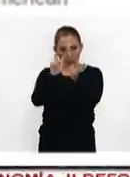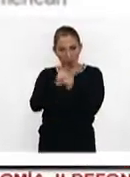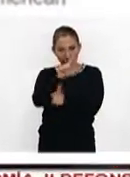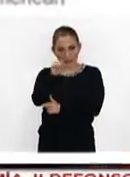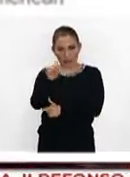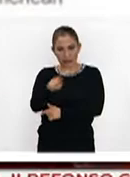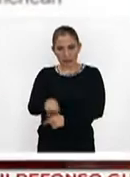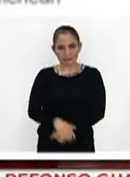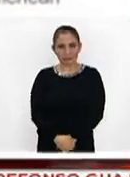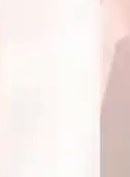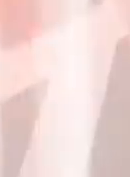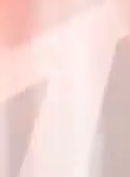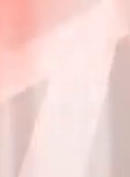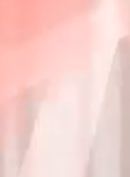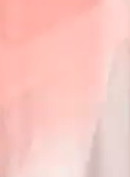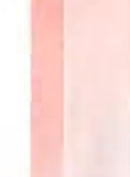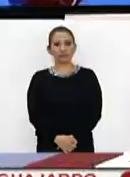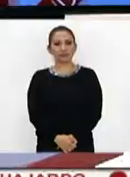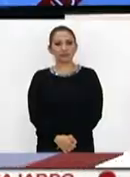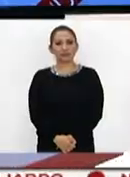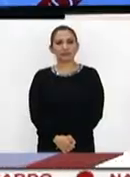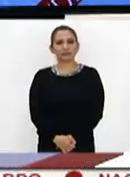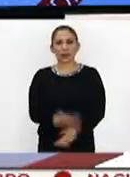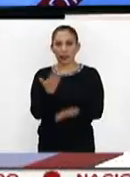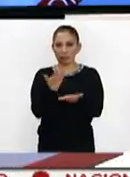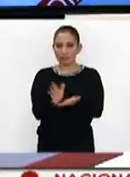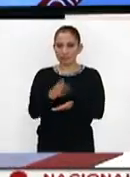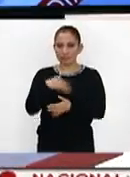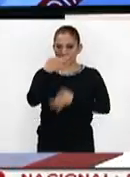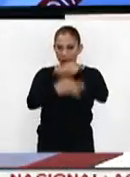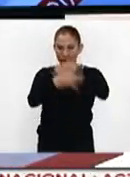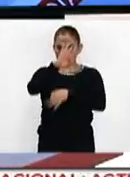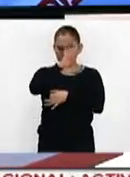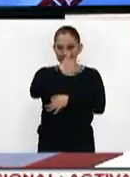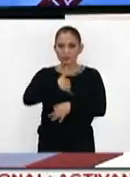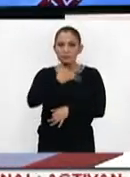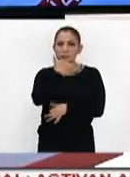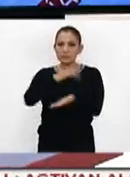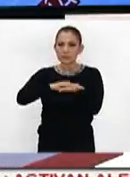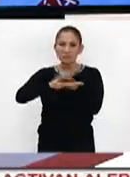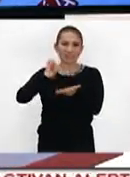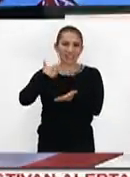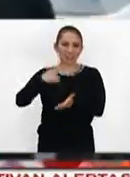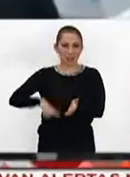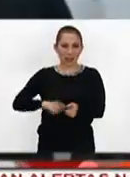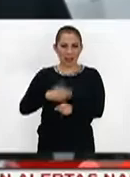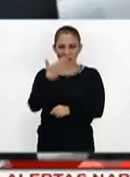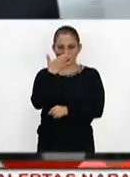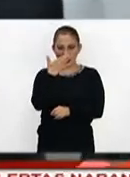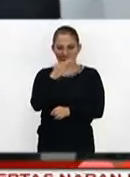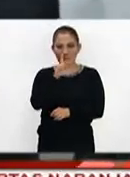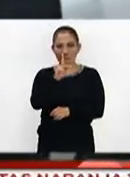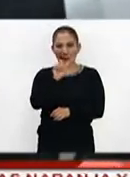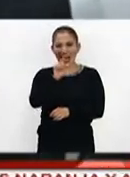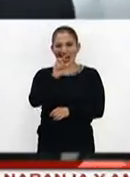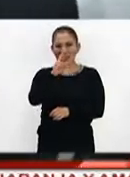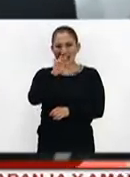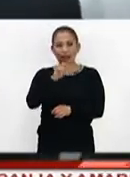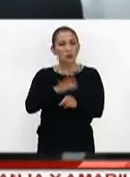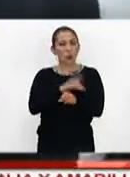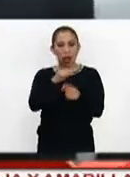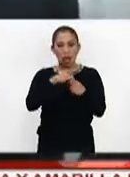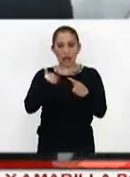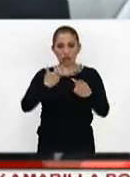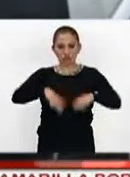de los Zetas. Por otro lado, un juez federal absolvió al exgobernador de Sonora, Guillermo Padres, de los delitos